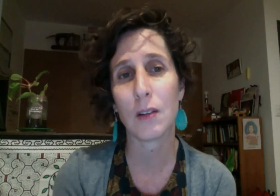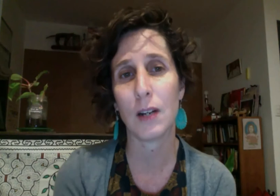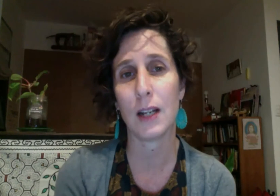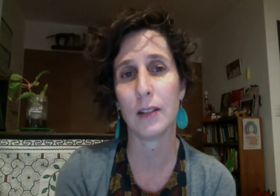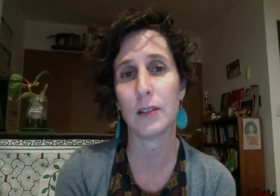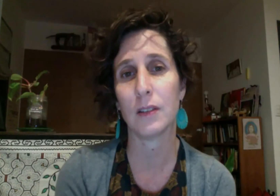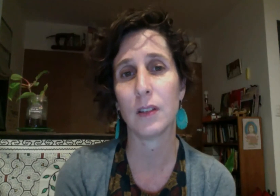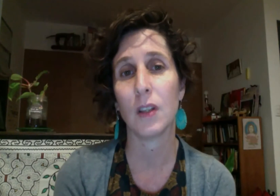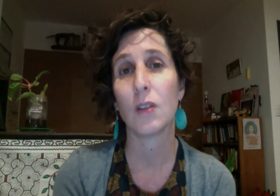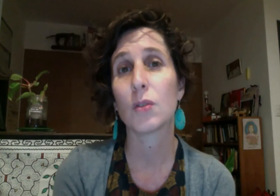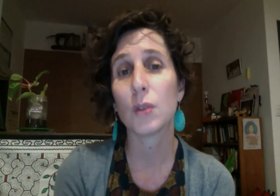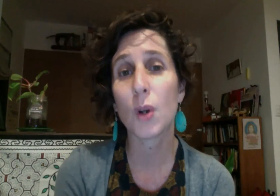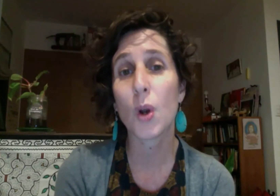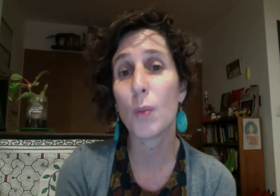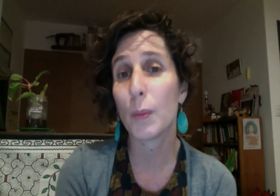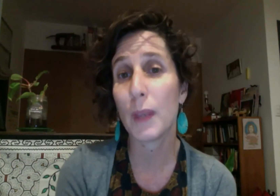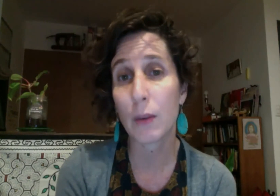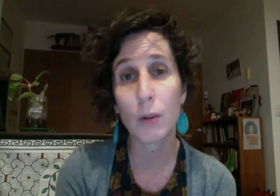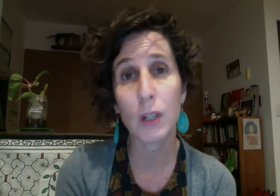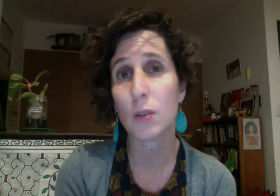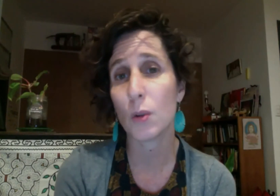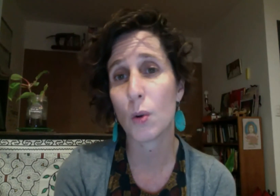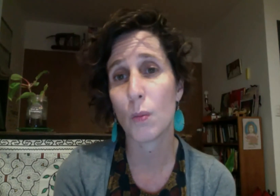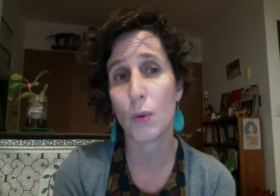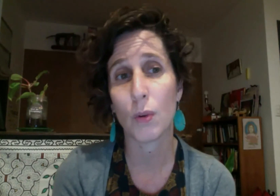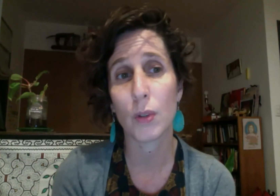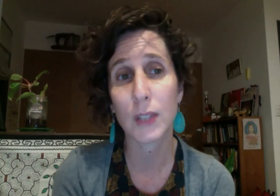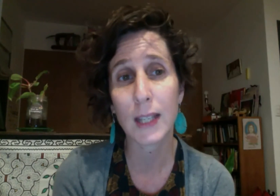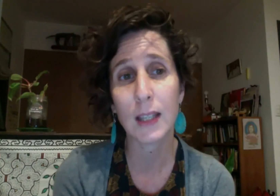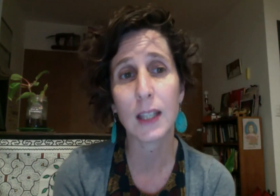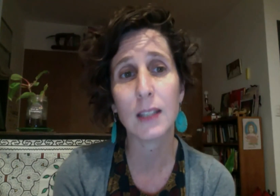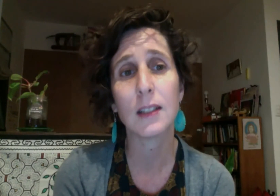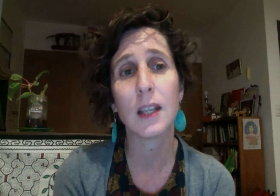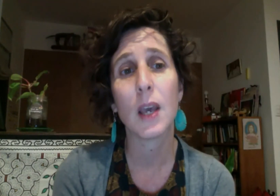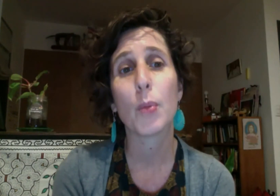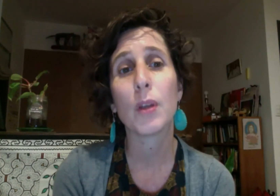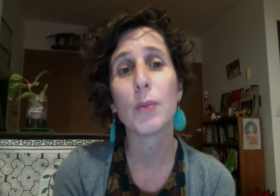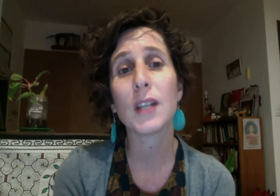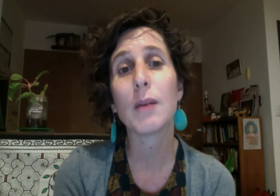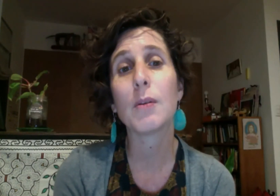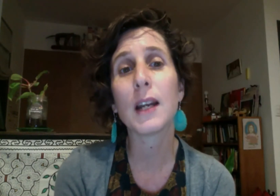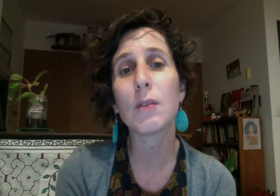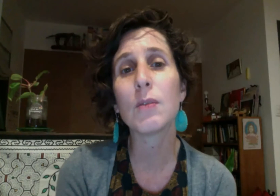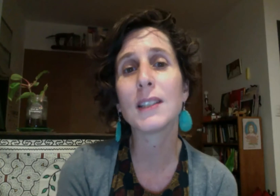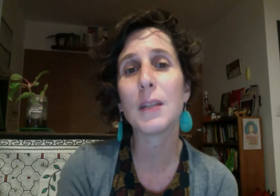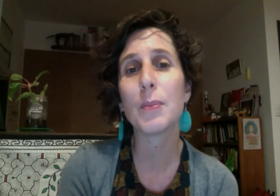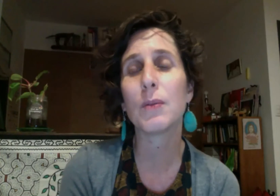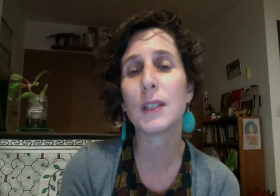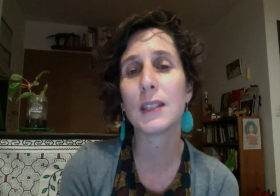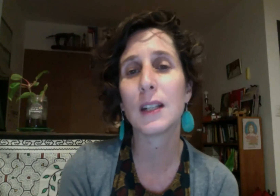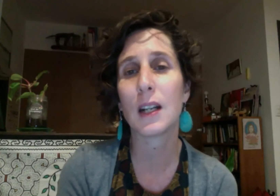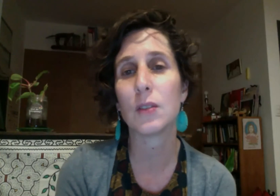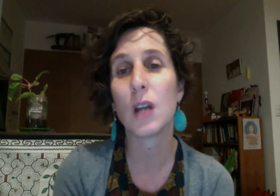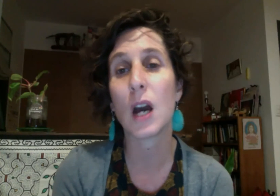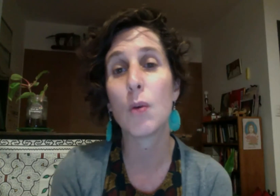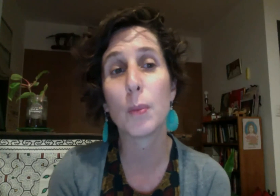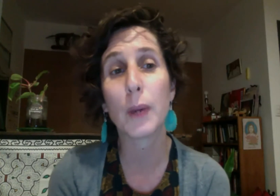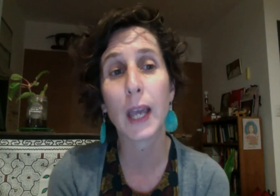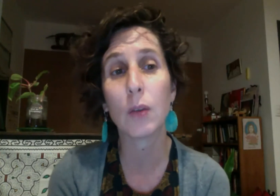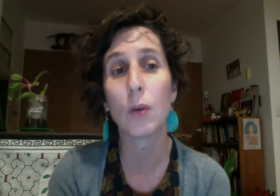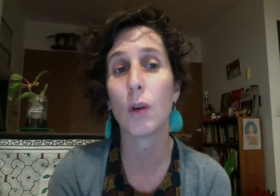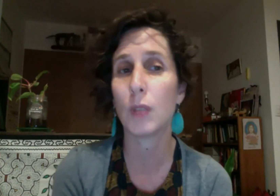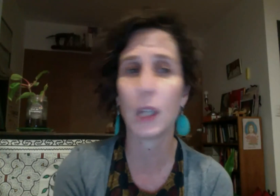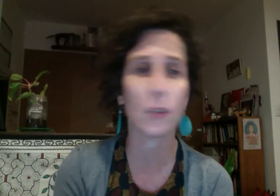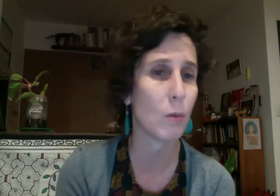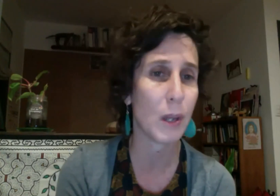de escolares. Nosotros como mediadores o como docentes podemos elaborar una serie de preguntas en relación a un